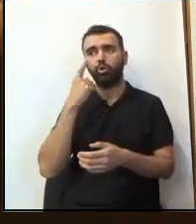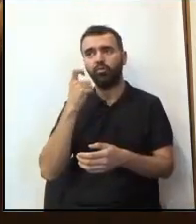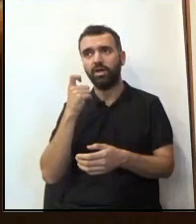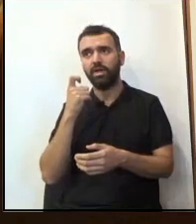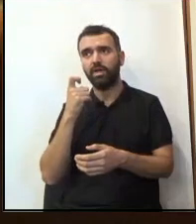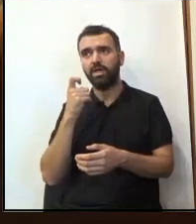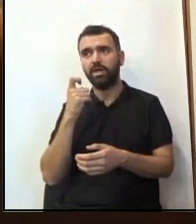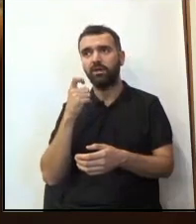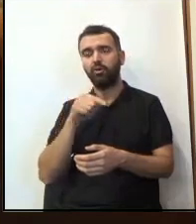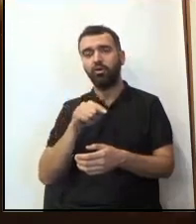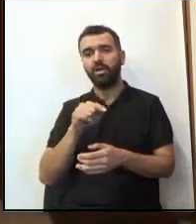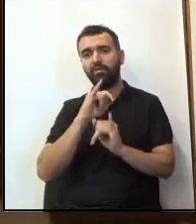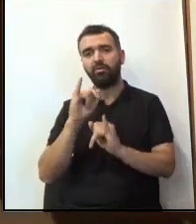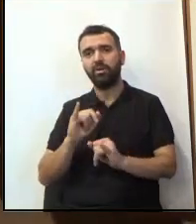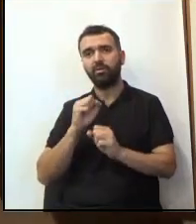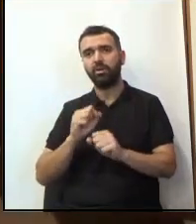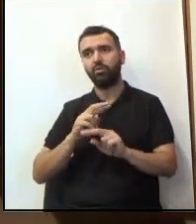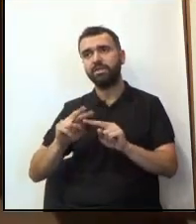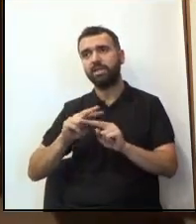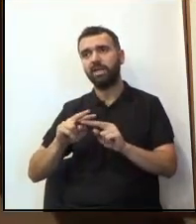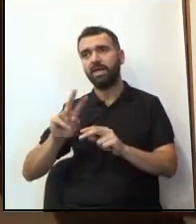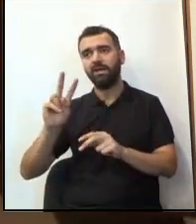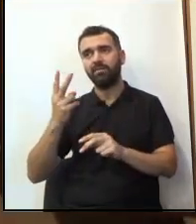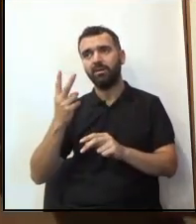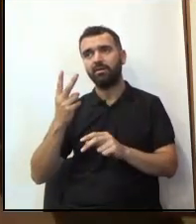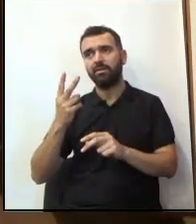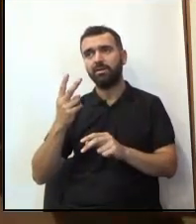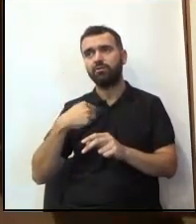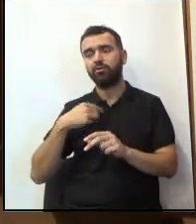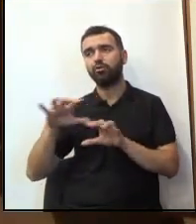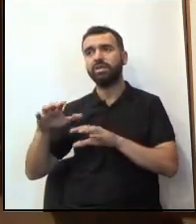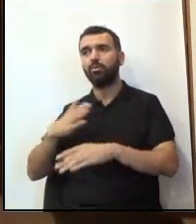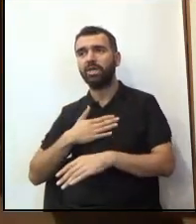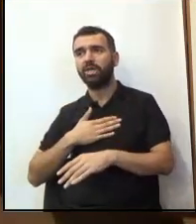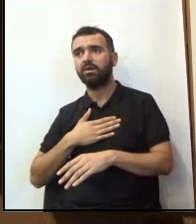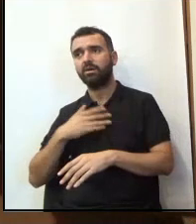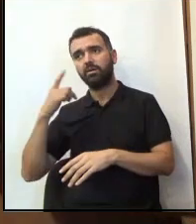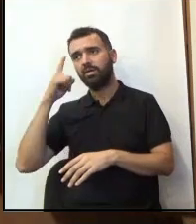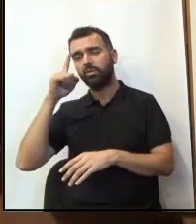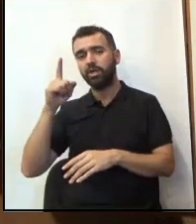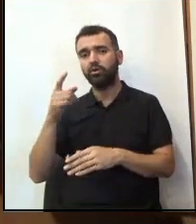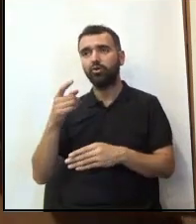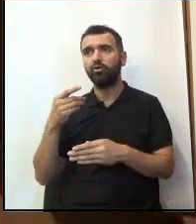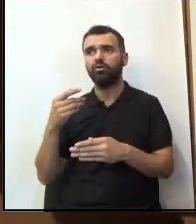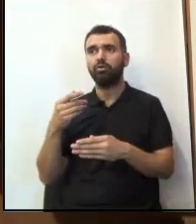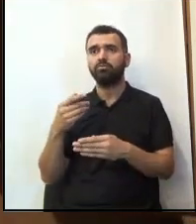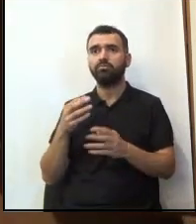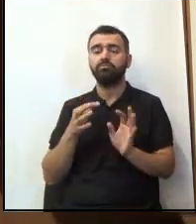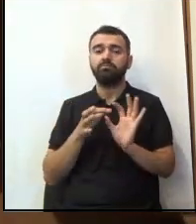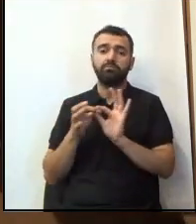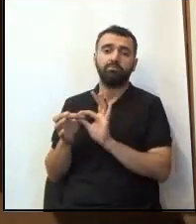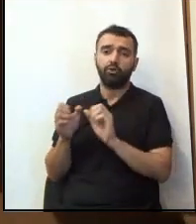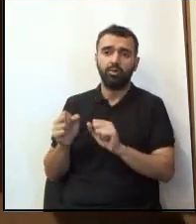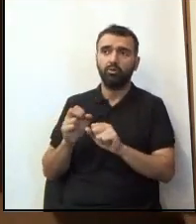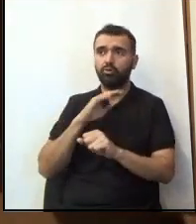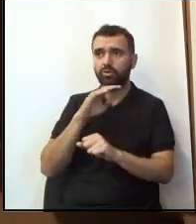híbrida mañana. O sea, son cosas mías, pero por mientras podemos usarla, digamos. Ojalá tuviésemos